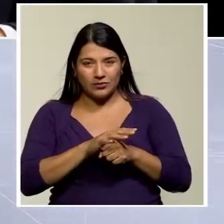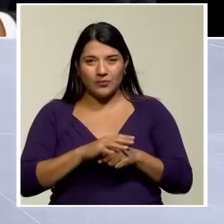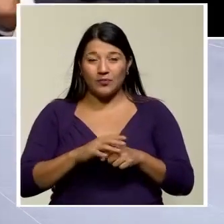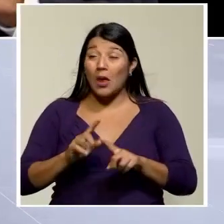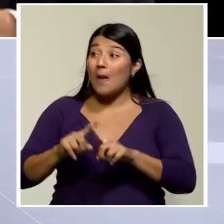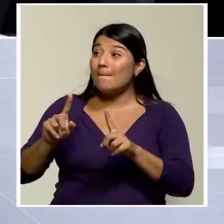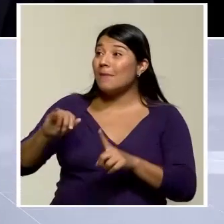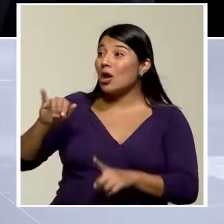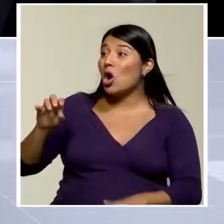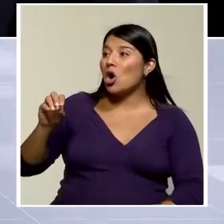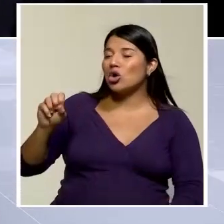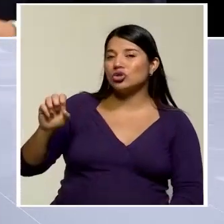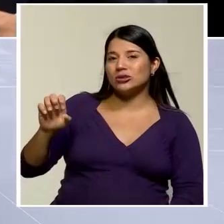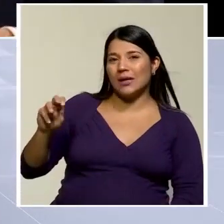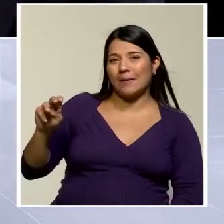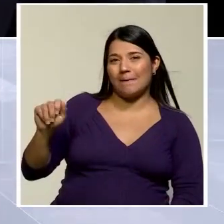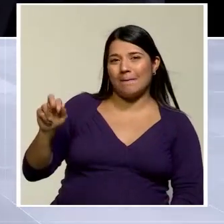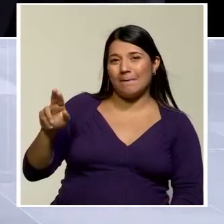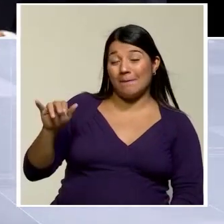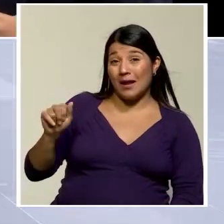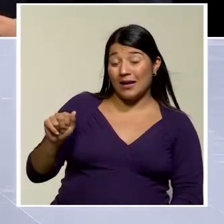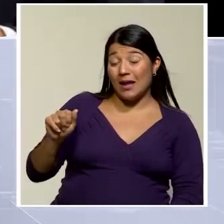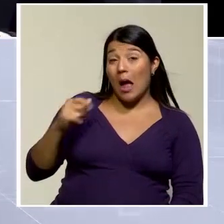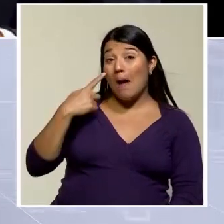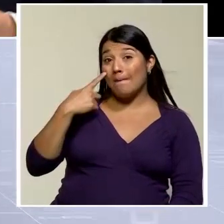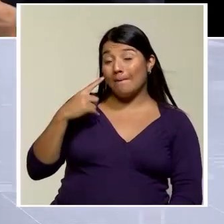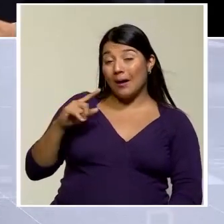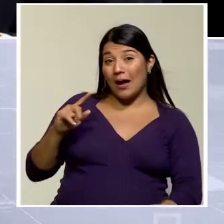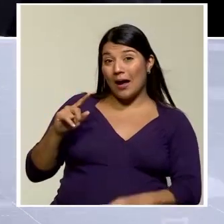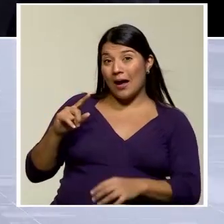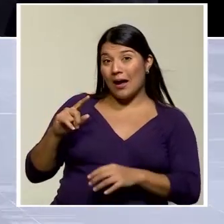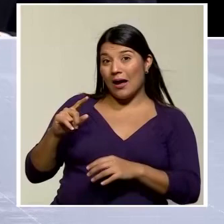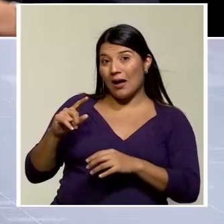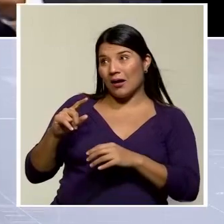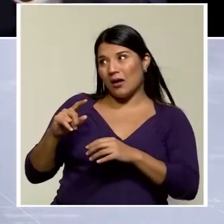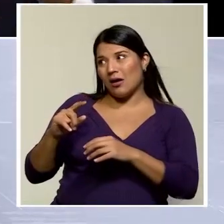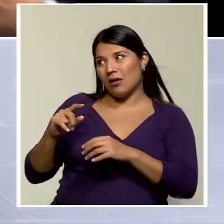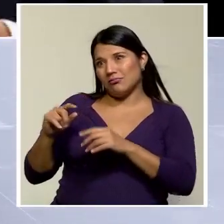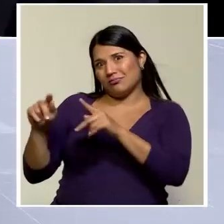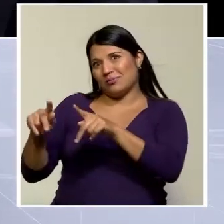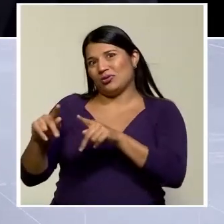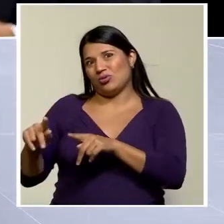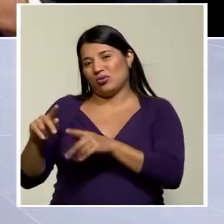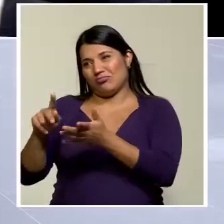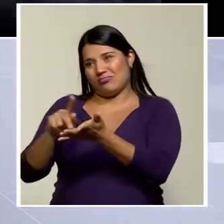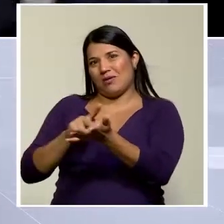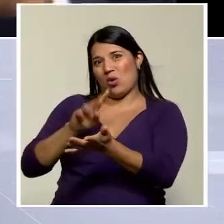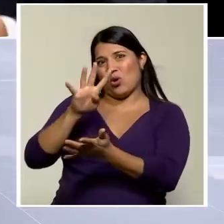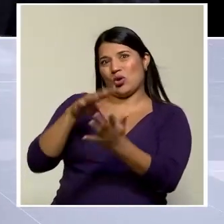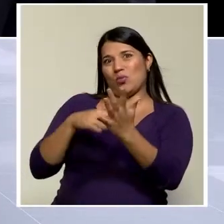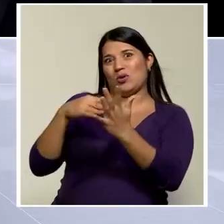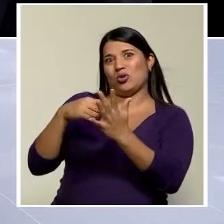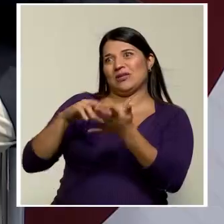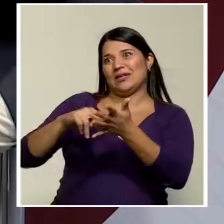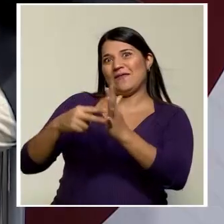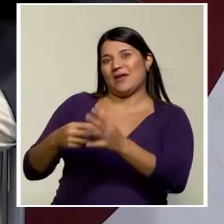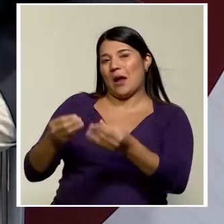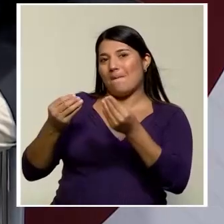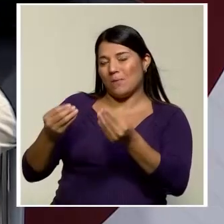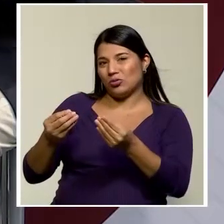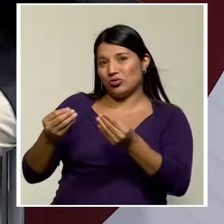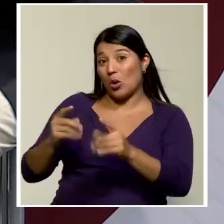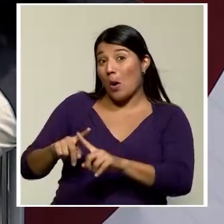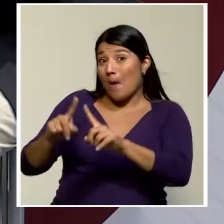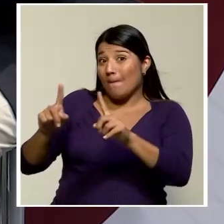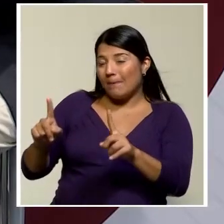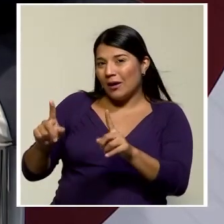don José María, para la gradería de Sol, un salario de 4 millones es altísimo para todos nosotros, es altísimo, sí. Pero